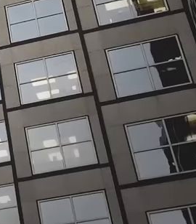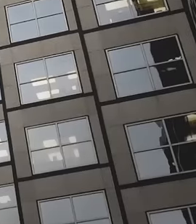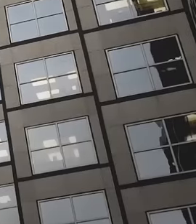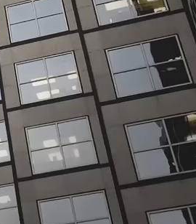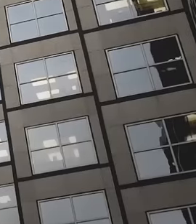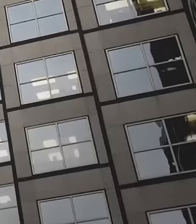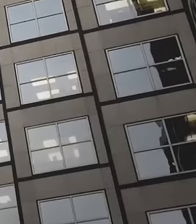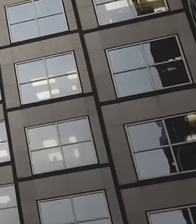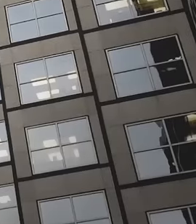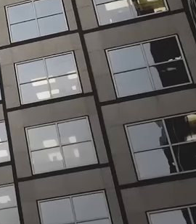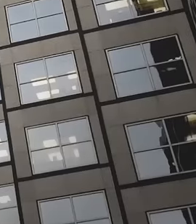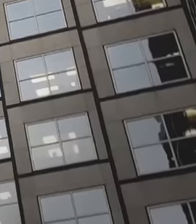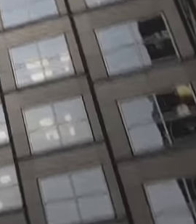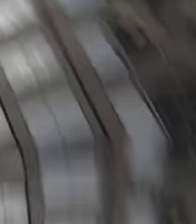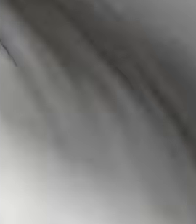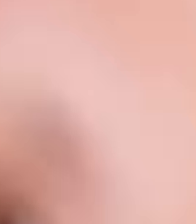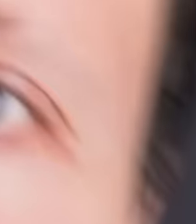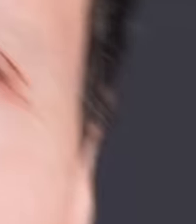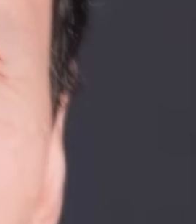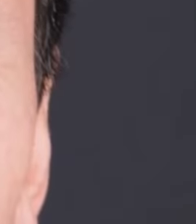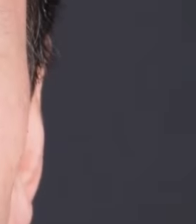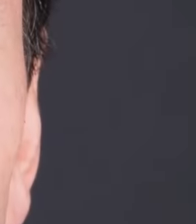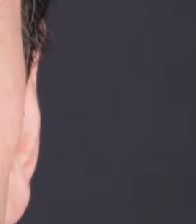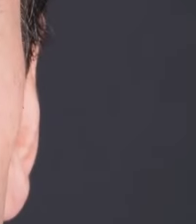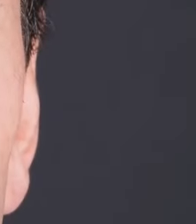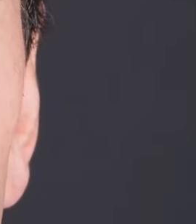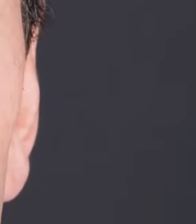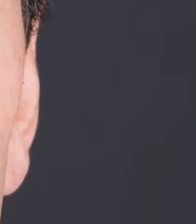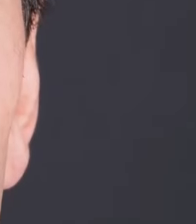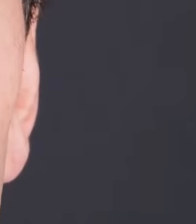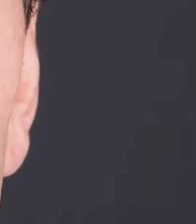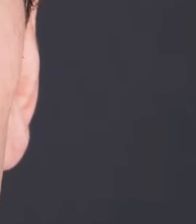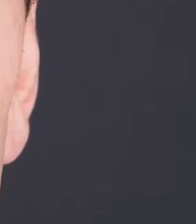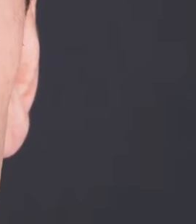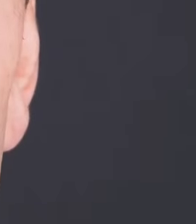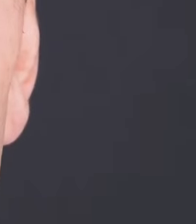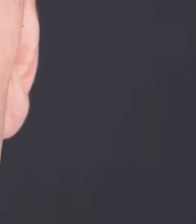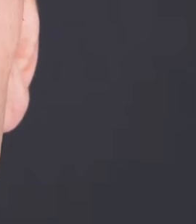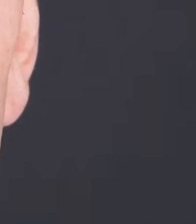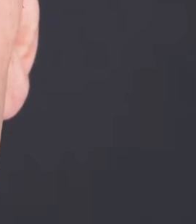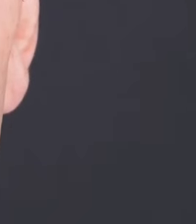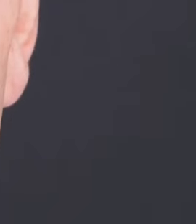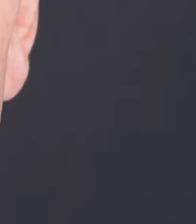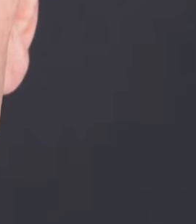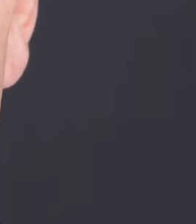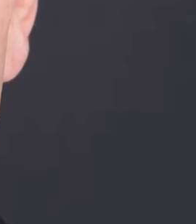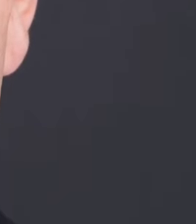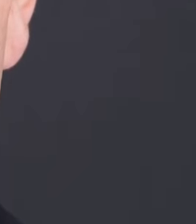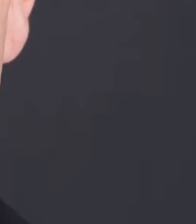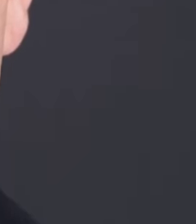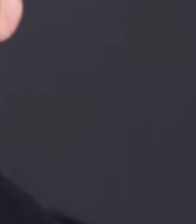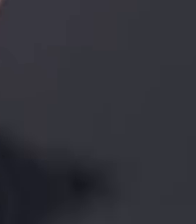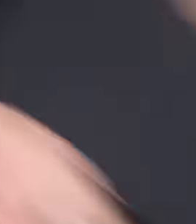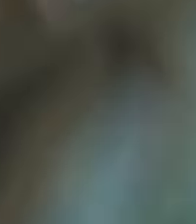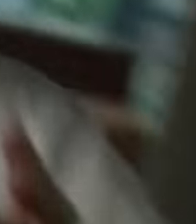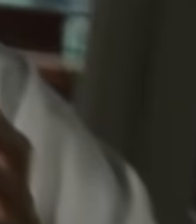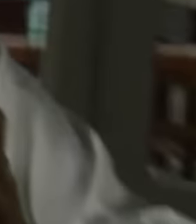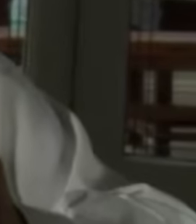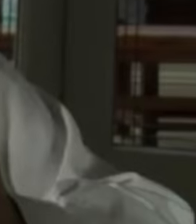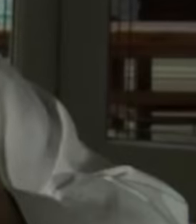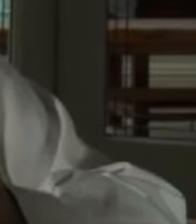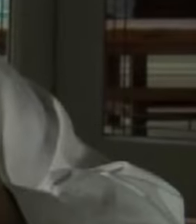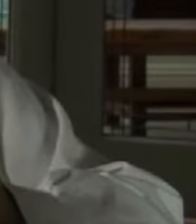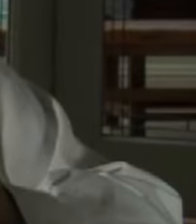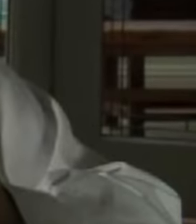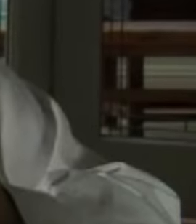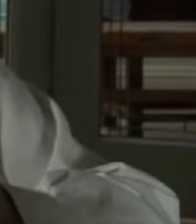Estados Unidos, Tim Golden, quien acusó al presidente de ser un narcogobierno. Pero sin pruebas y